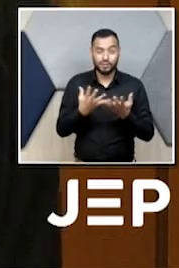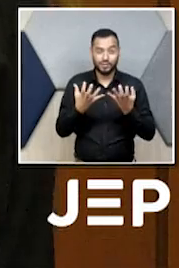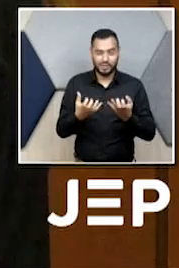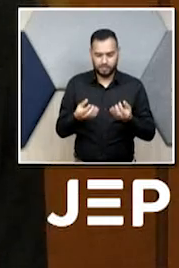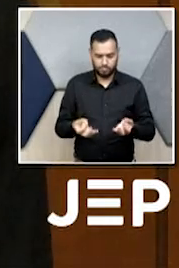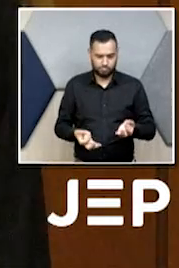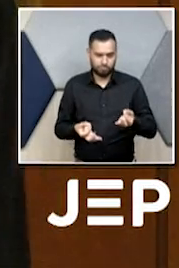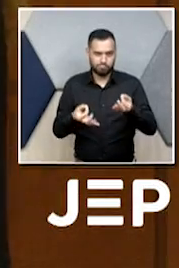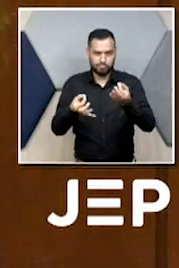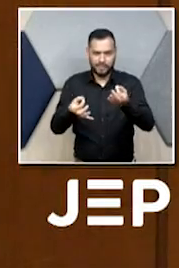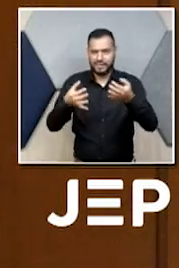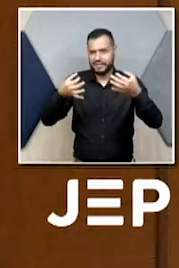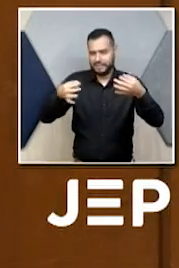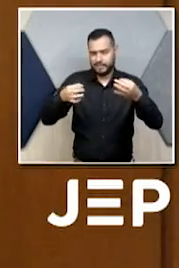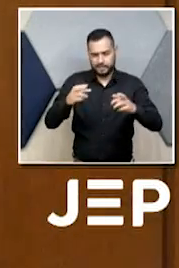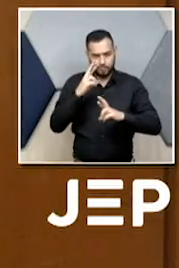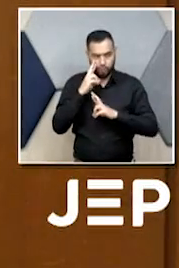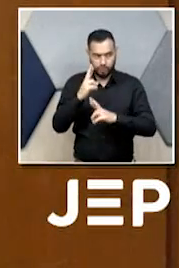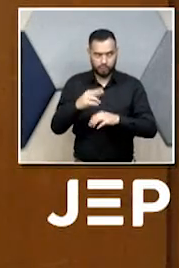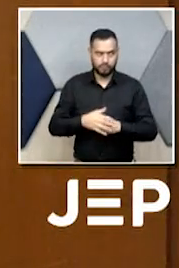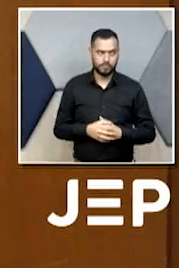sencillo reconocimiento.